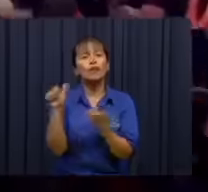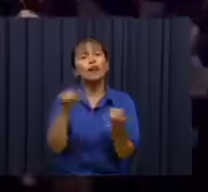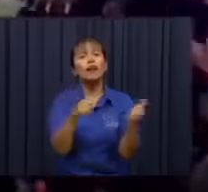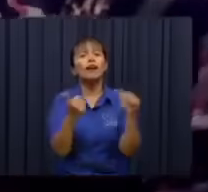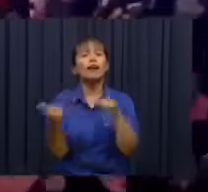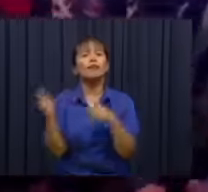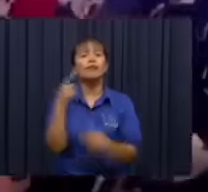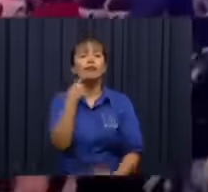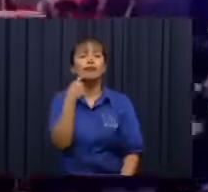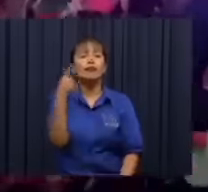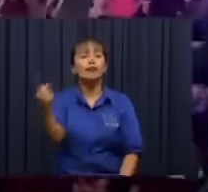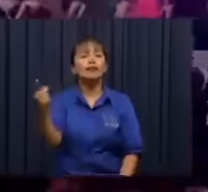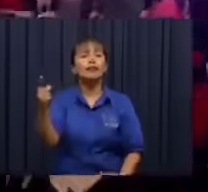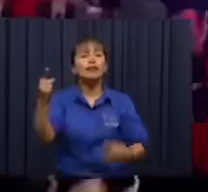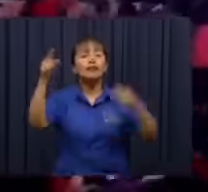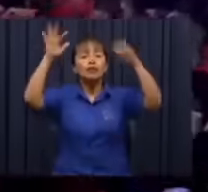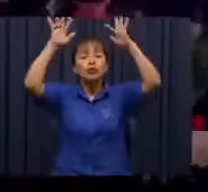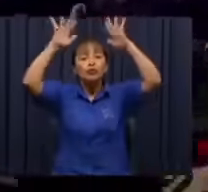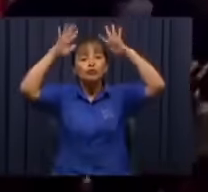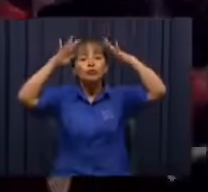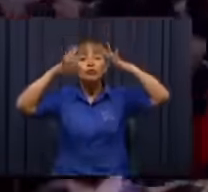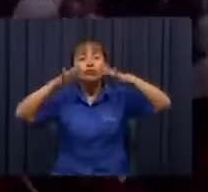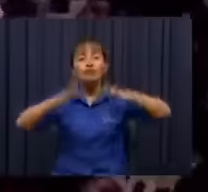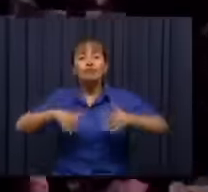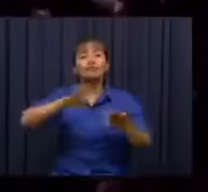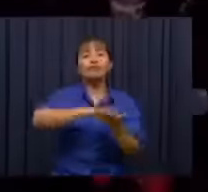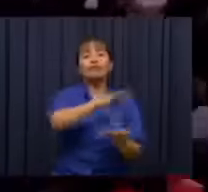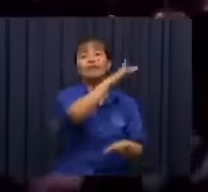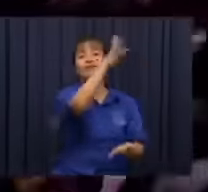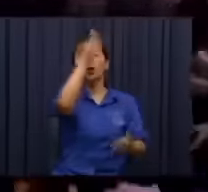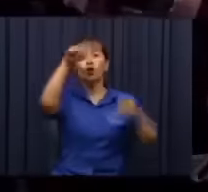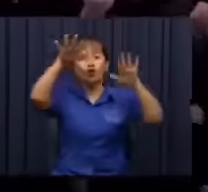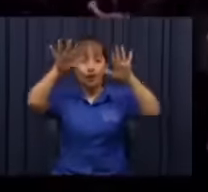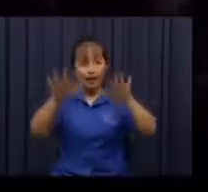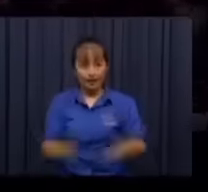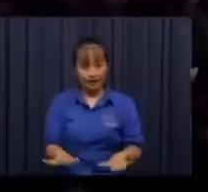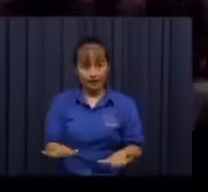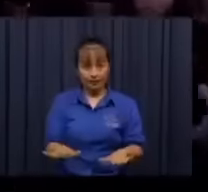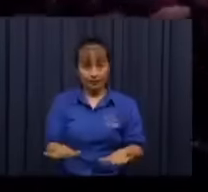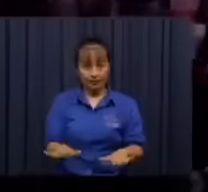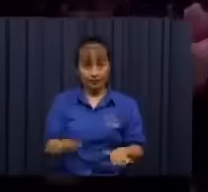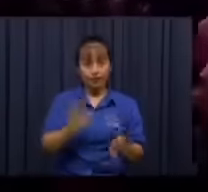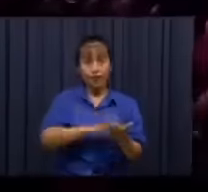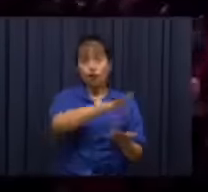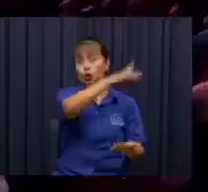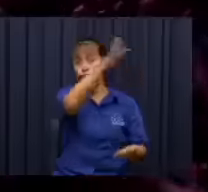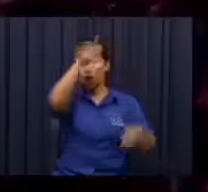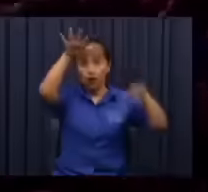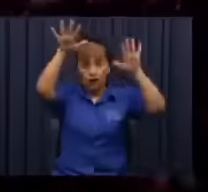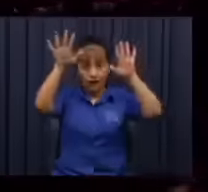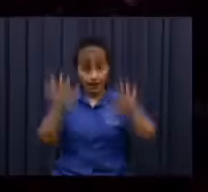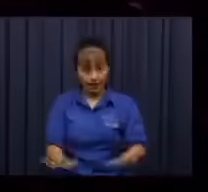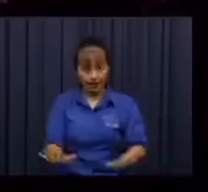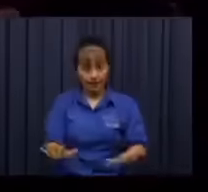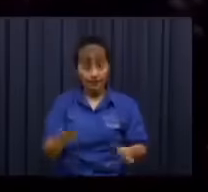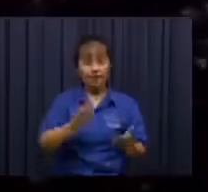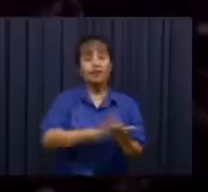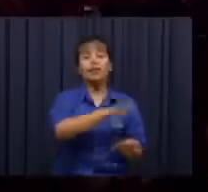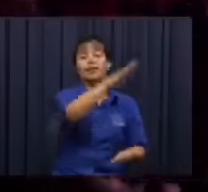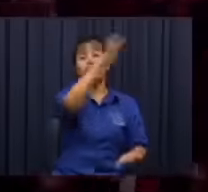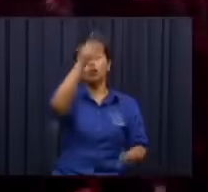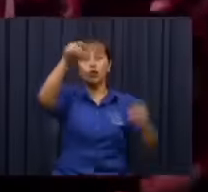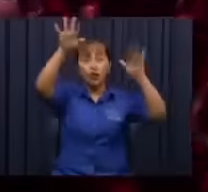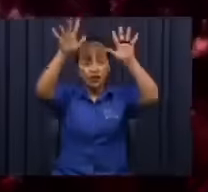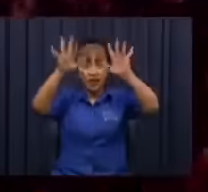está cayendo de su gloria hoy aquí. Está cayendo de su gloria hoy aquí. Está cayendo de su gloria